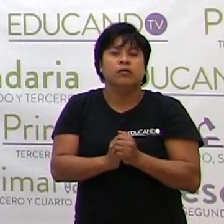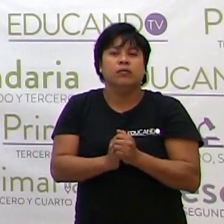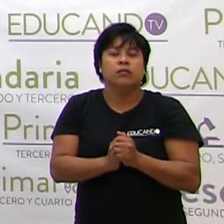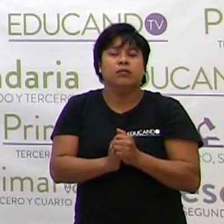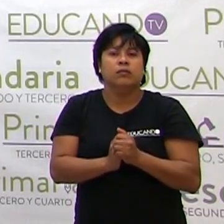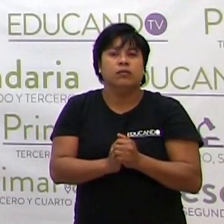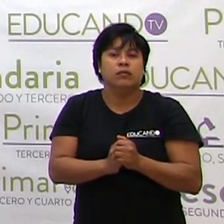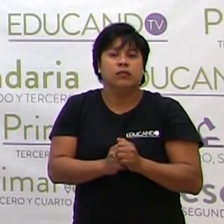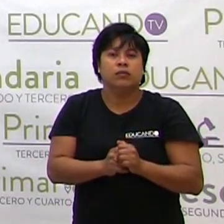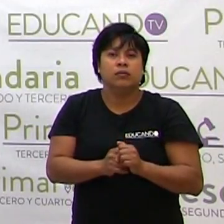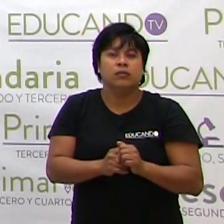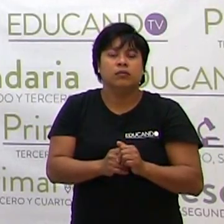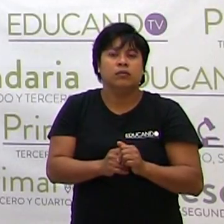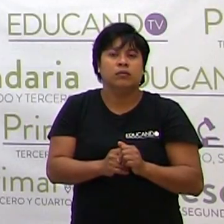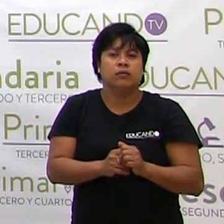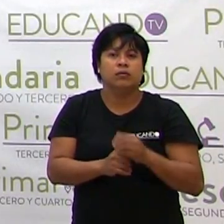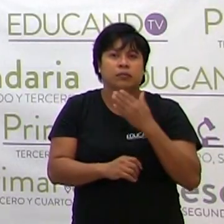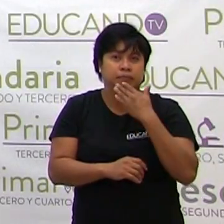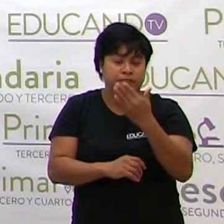bien,